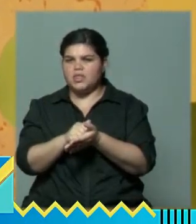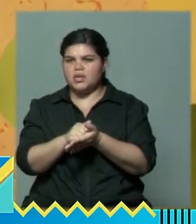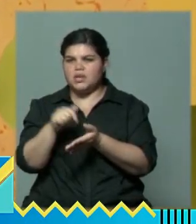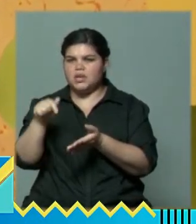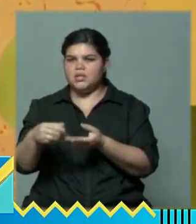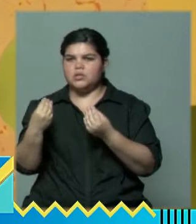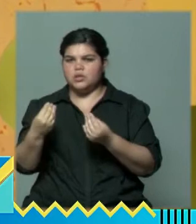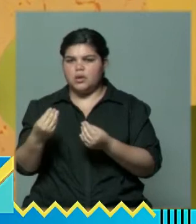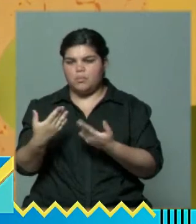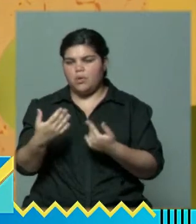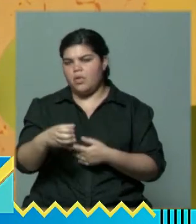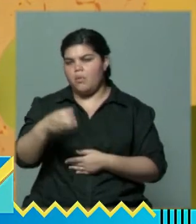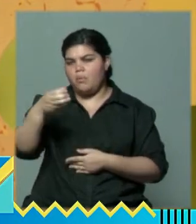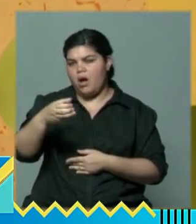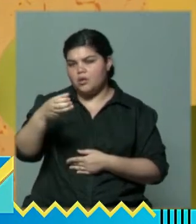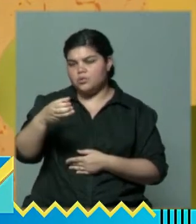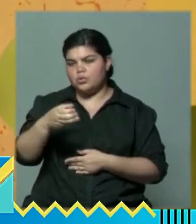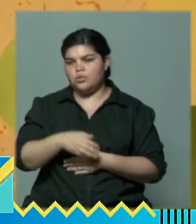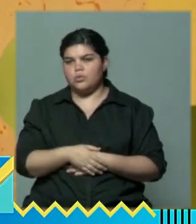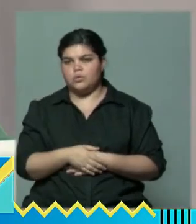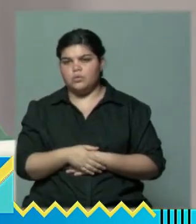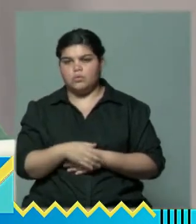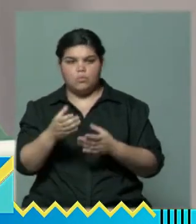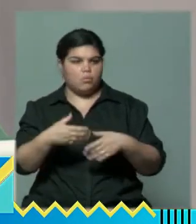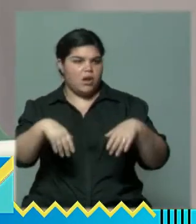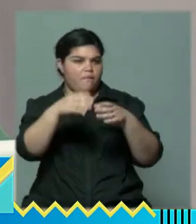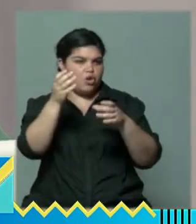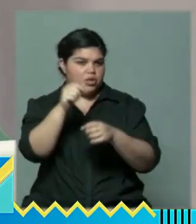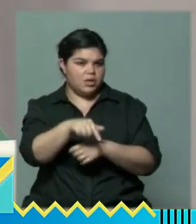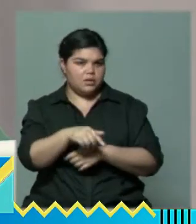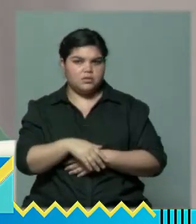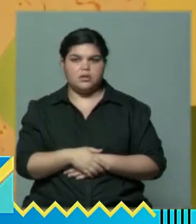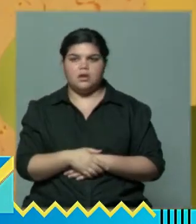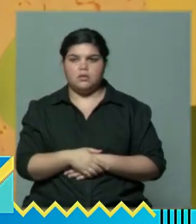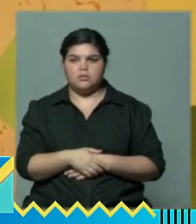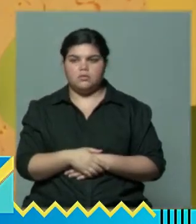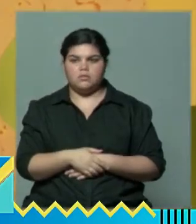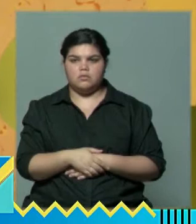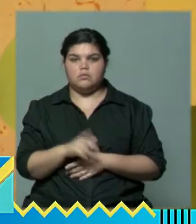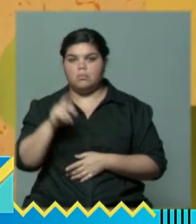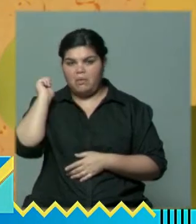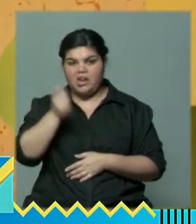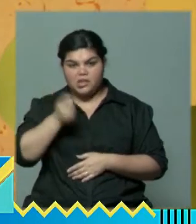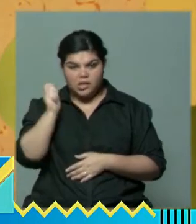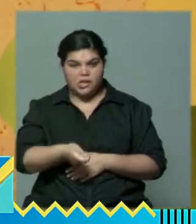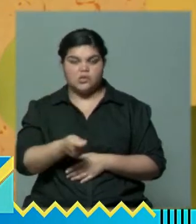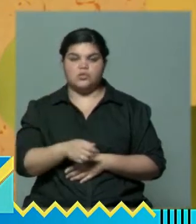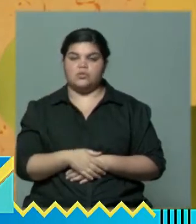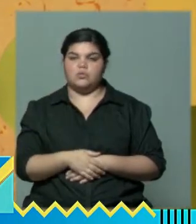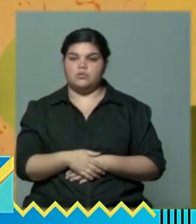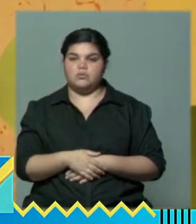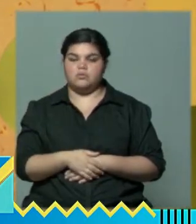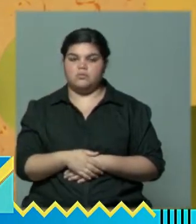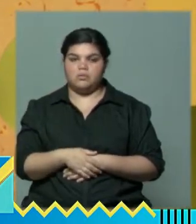puede ser un vaso, puede ser Sí, una botella. una botella, un martillo.